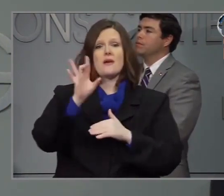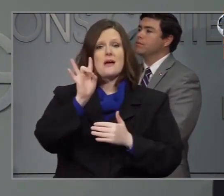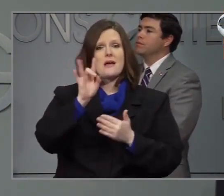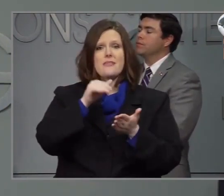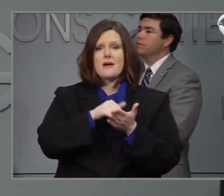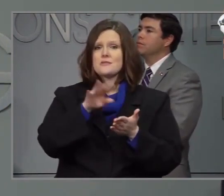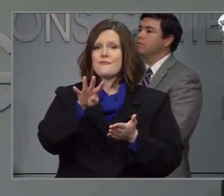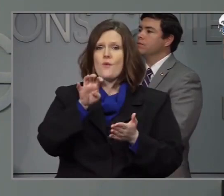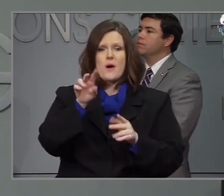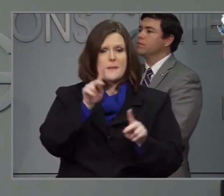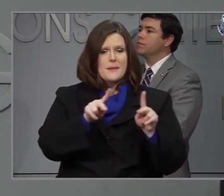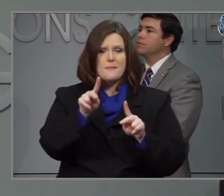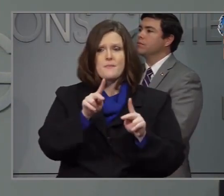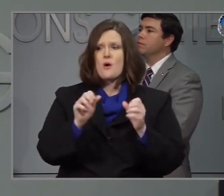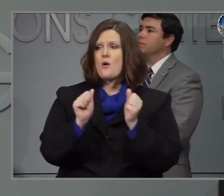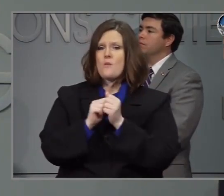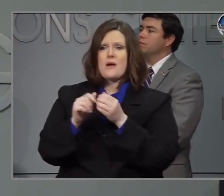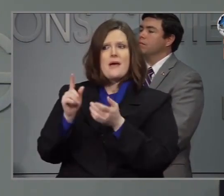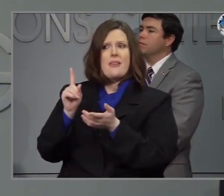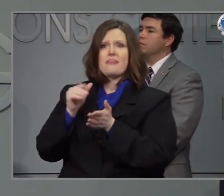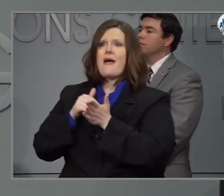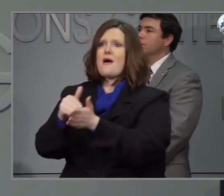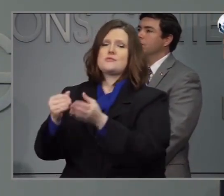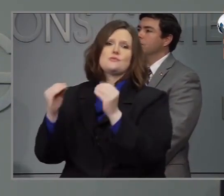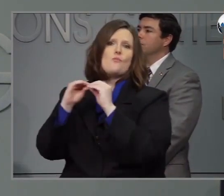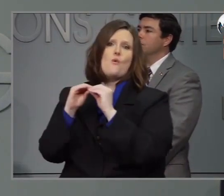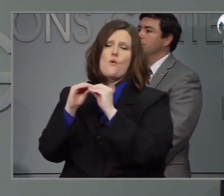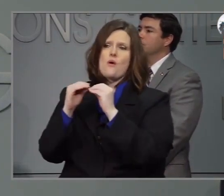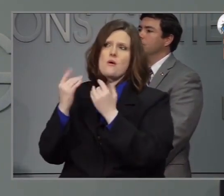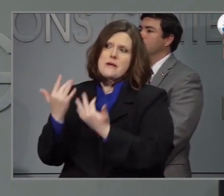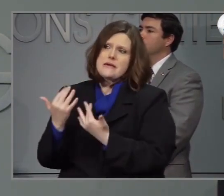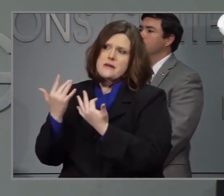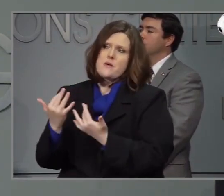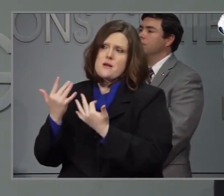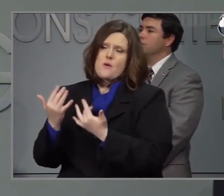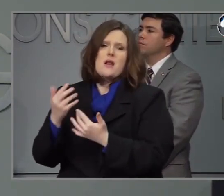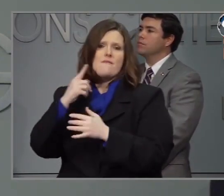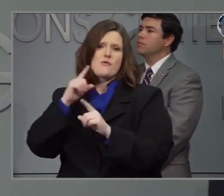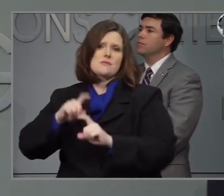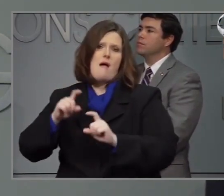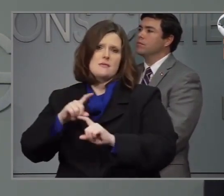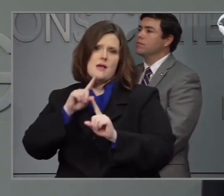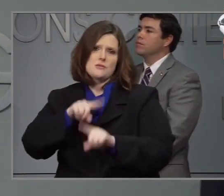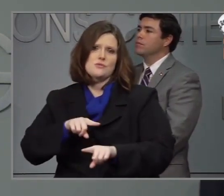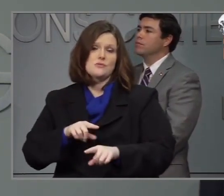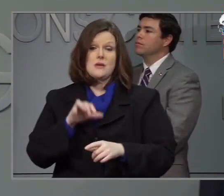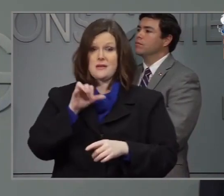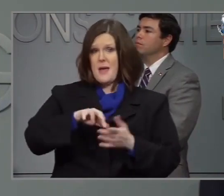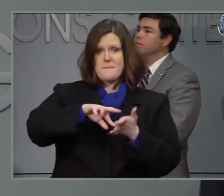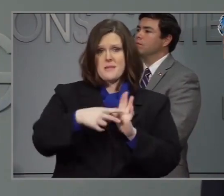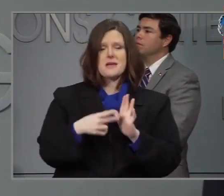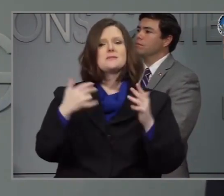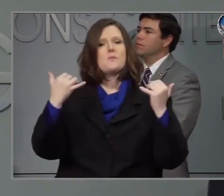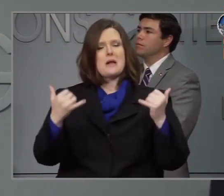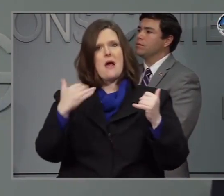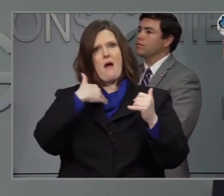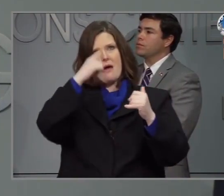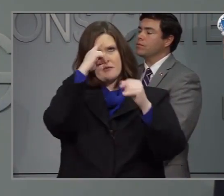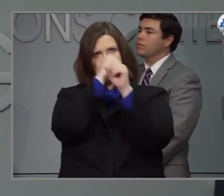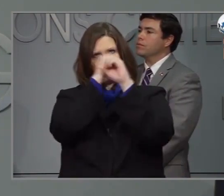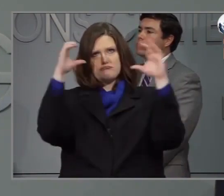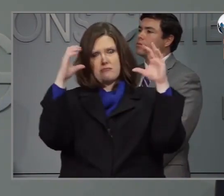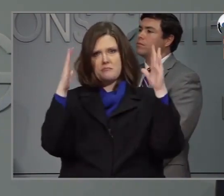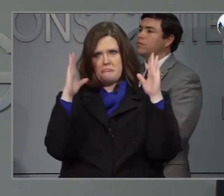personas y miles más muestras se han recopilado con resultados pendientes esto quiere decir que nosotros